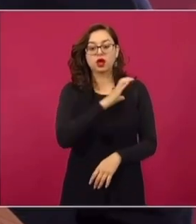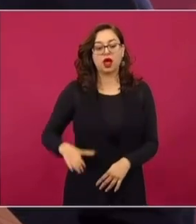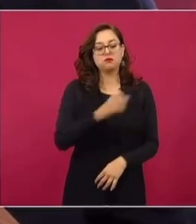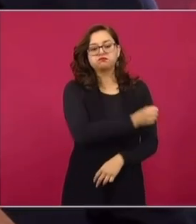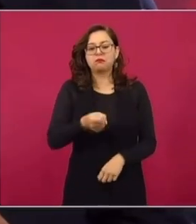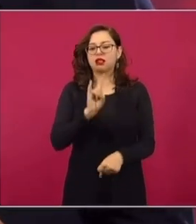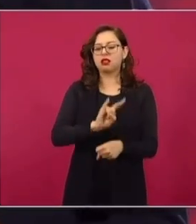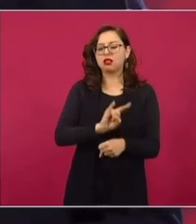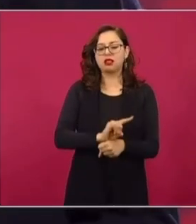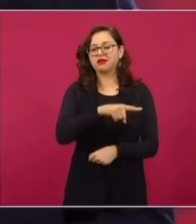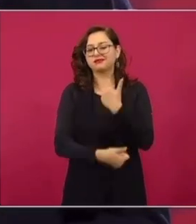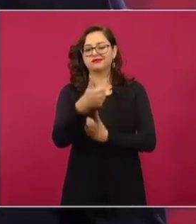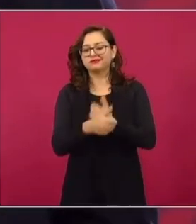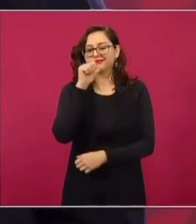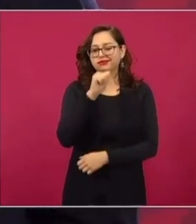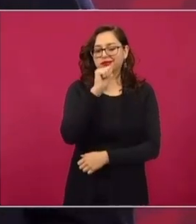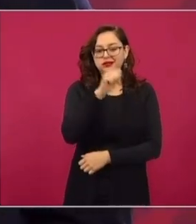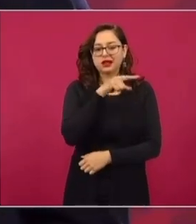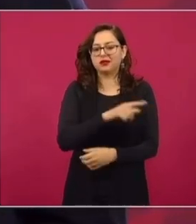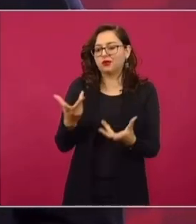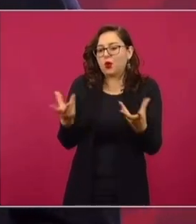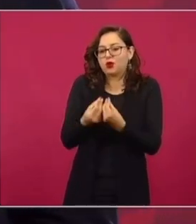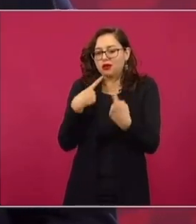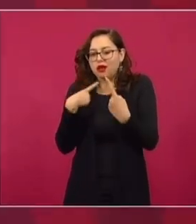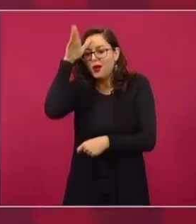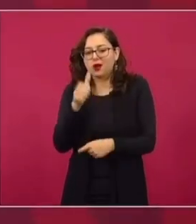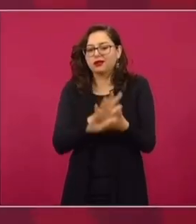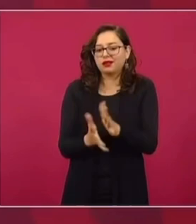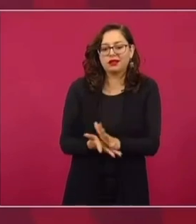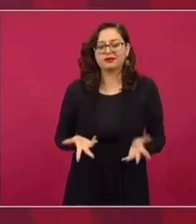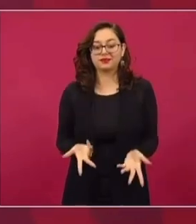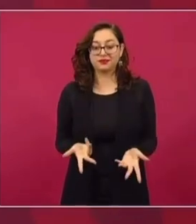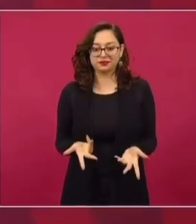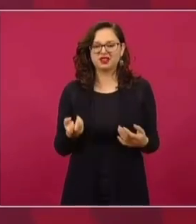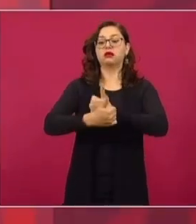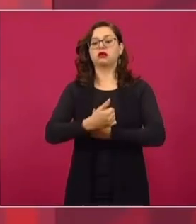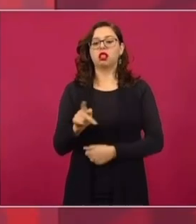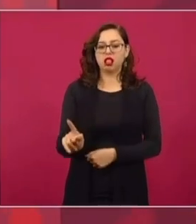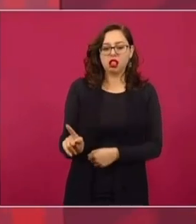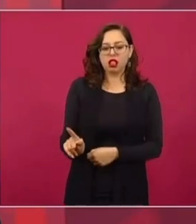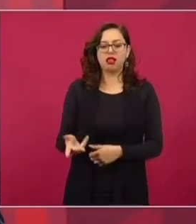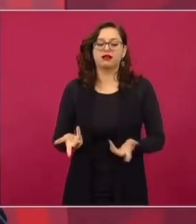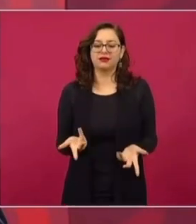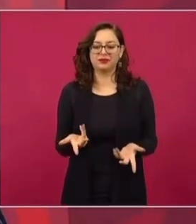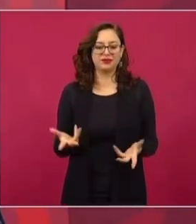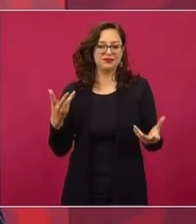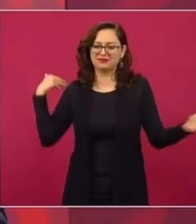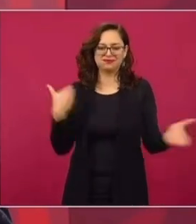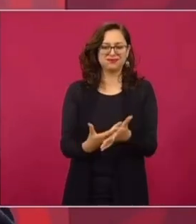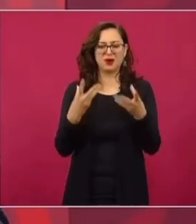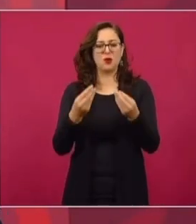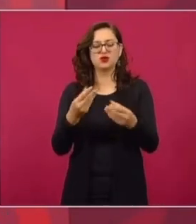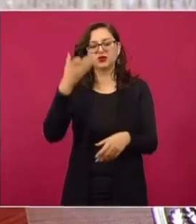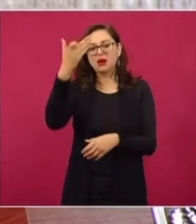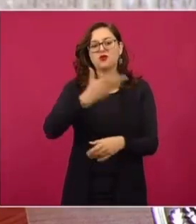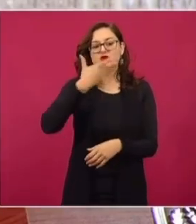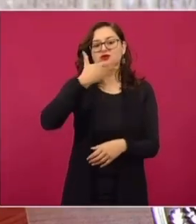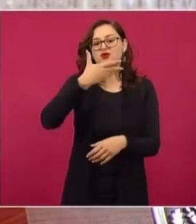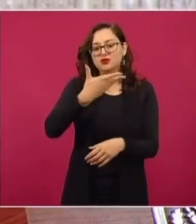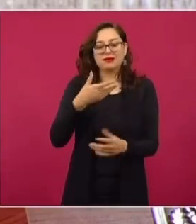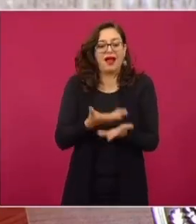cumplir las formas, simular de que había democracia. De ahí surge lo de partidos paleros. Y ahora por eso es importante, porque ya no